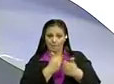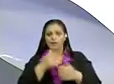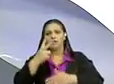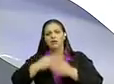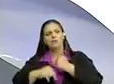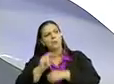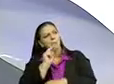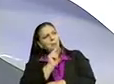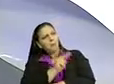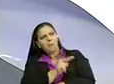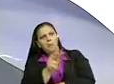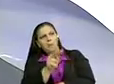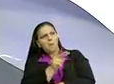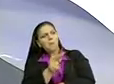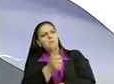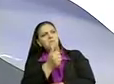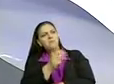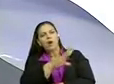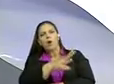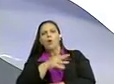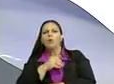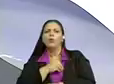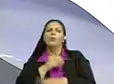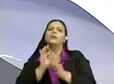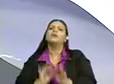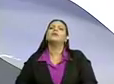de la delincuencia.